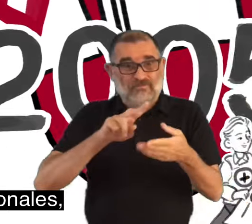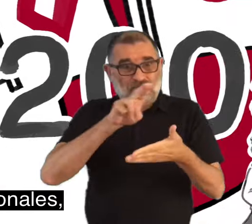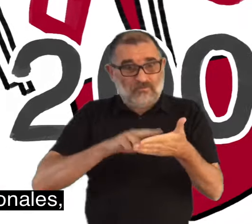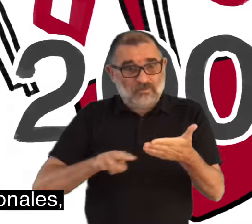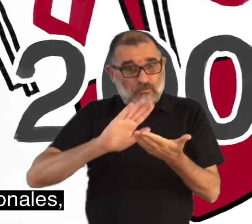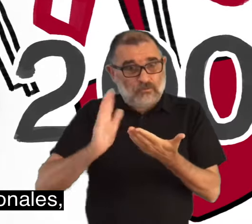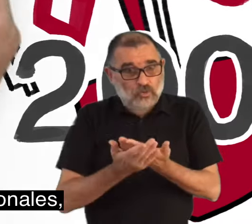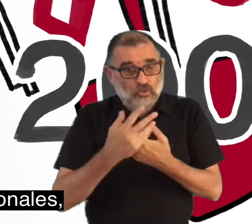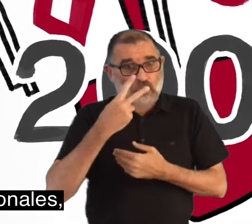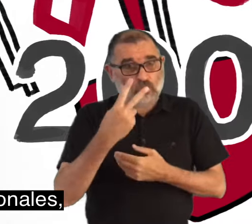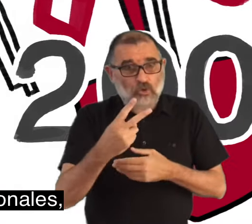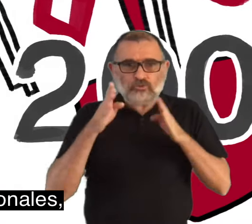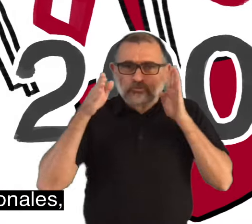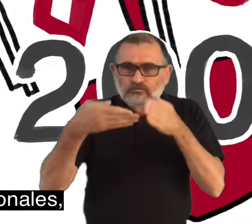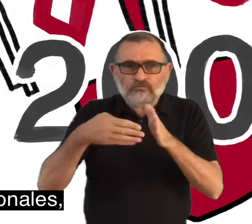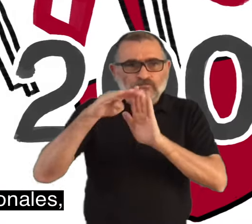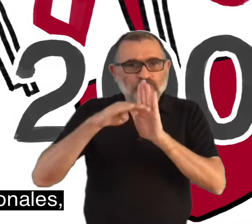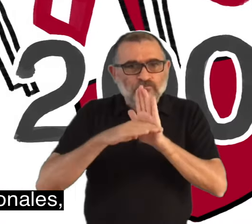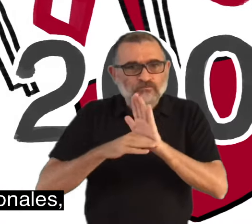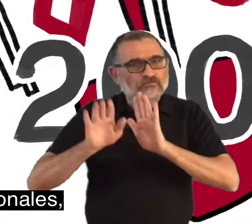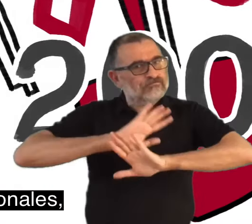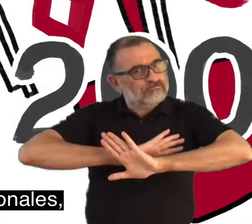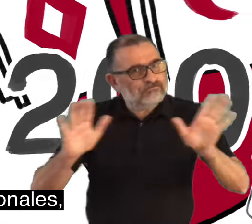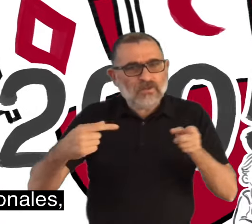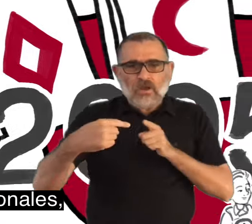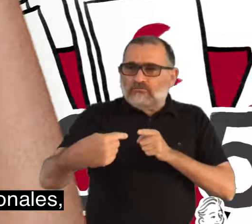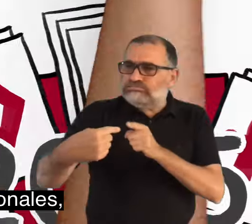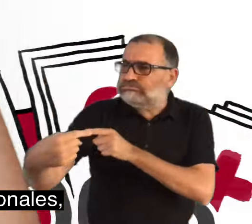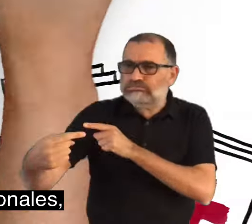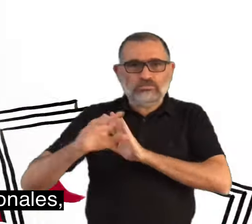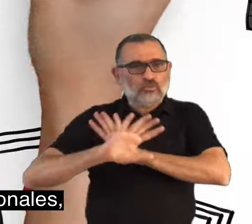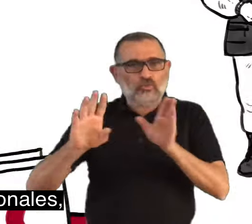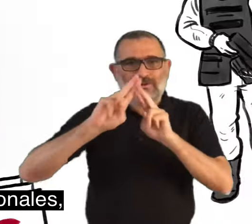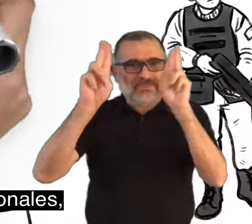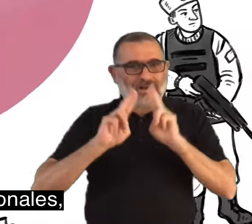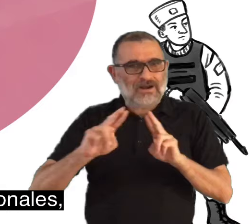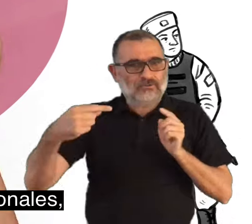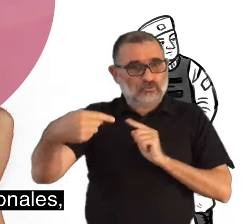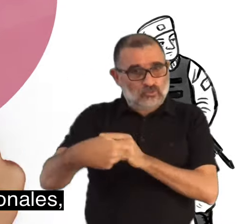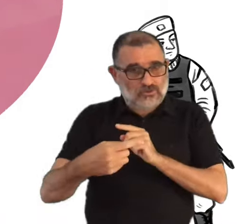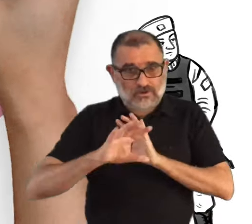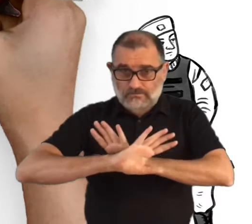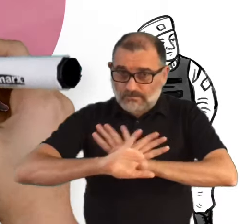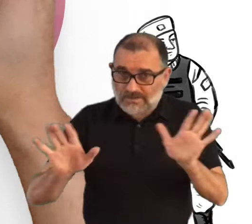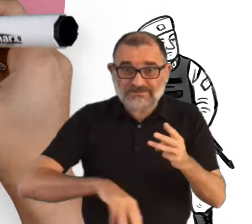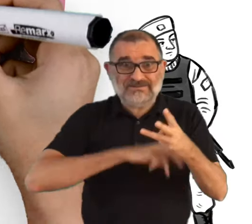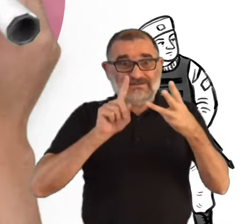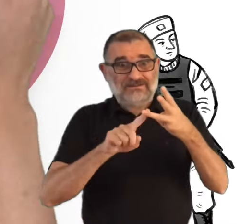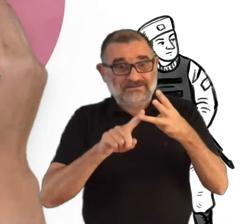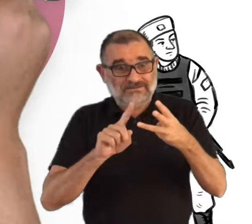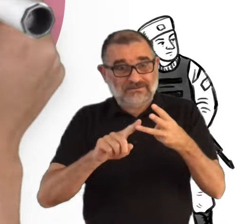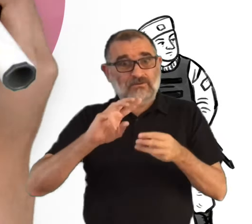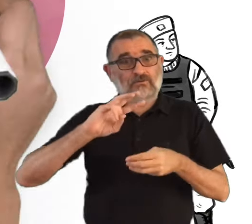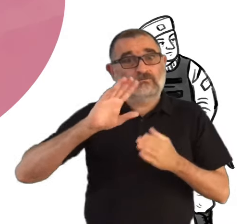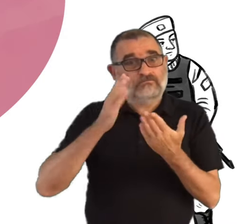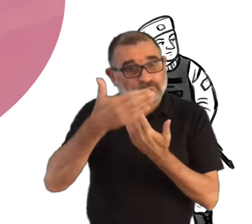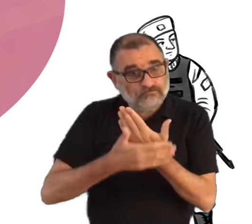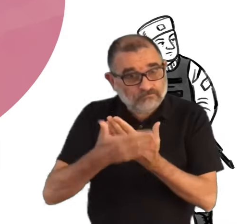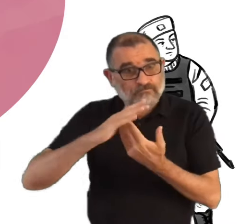segundo plantea normas esenciales para determinados conflictos armados no internacionales, mientras que el protocolo tercero